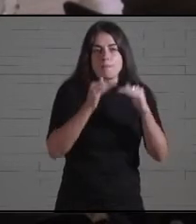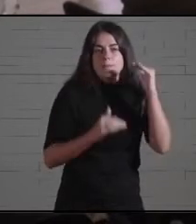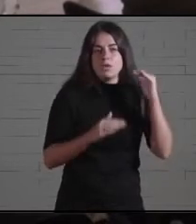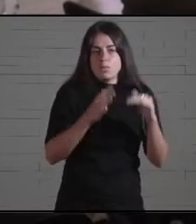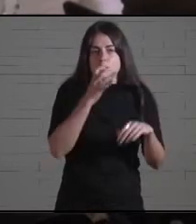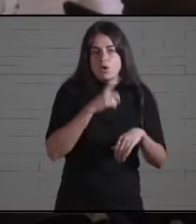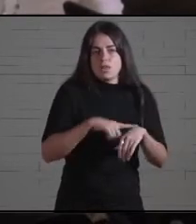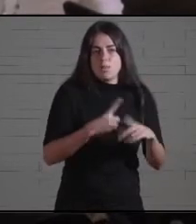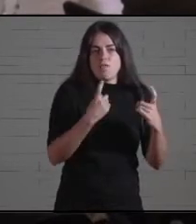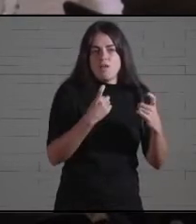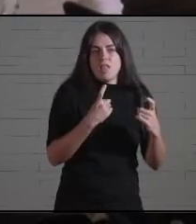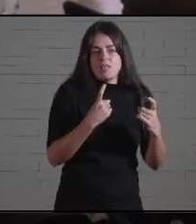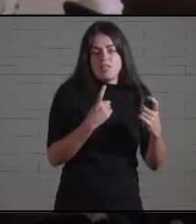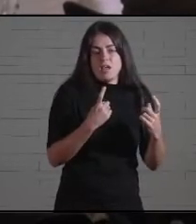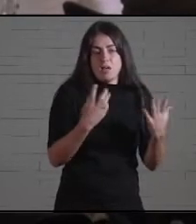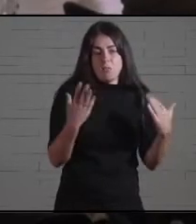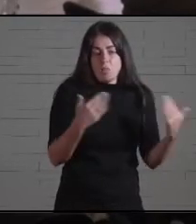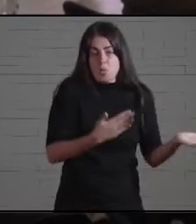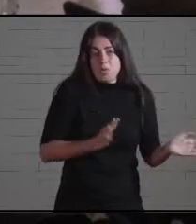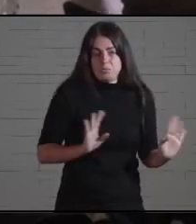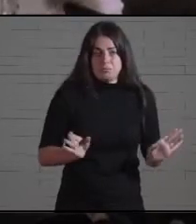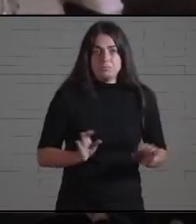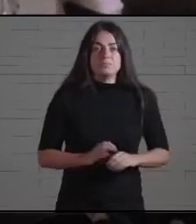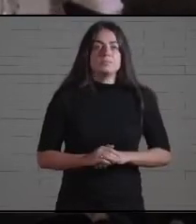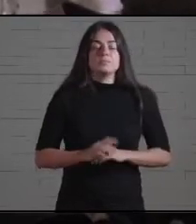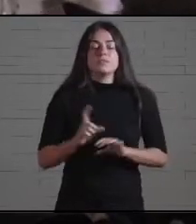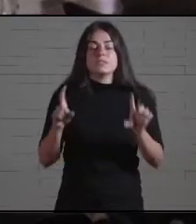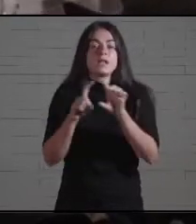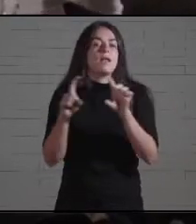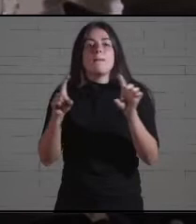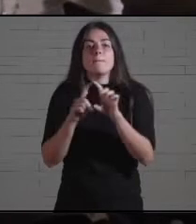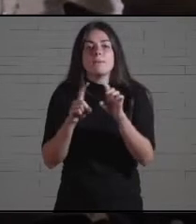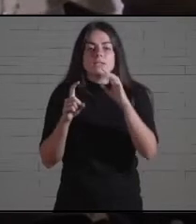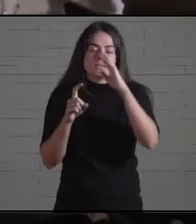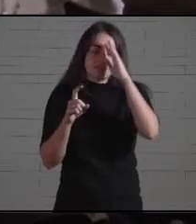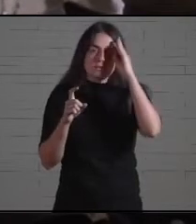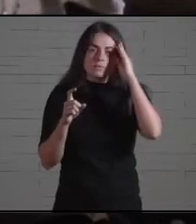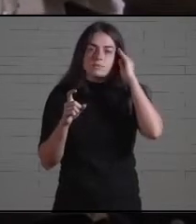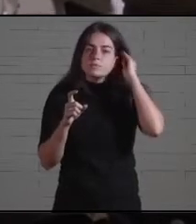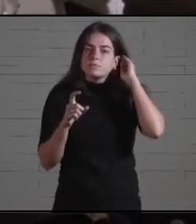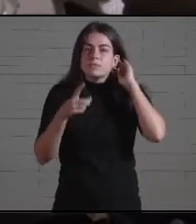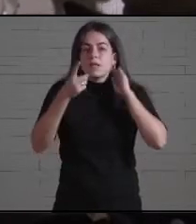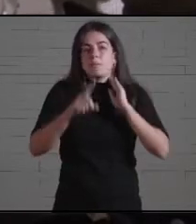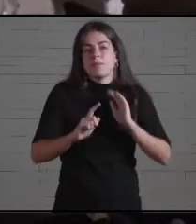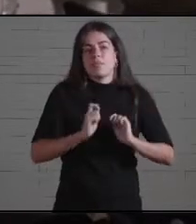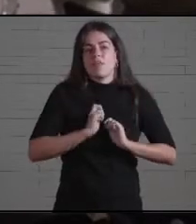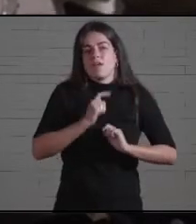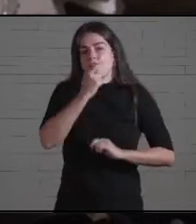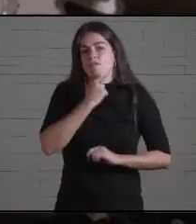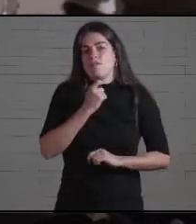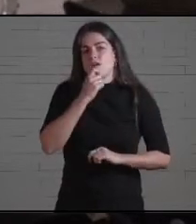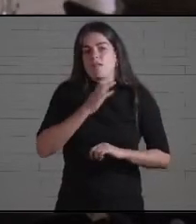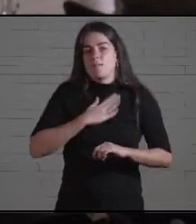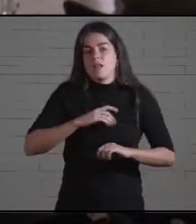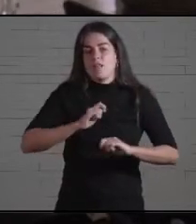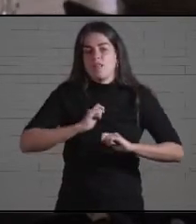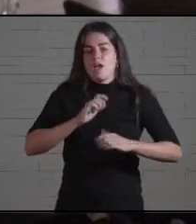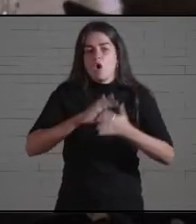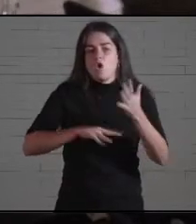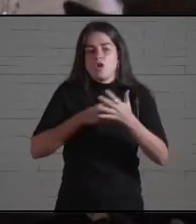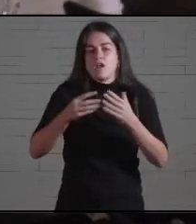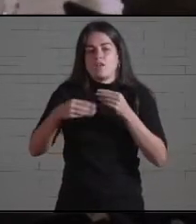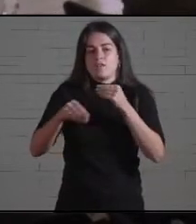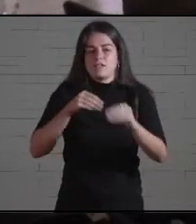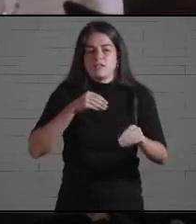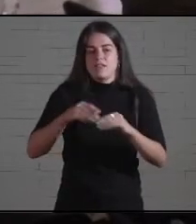de tiempo. También las empresas están facilitando cada vez más la flexibilidad horaria y el